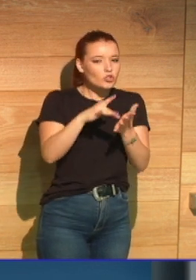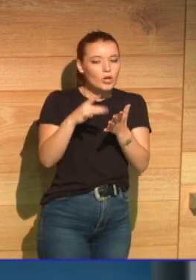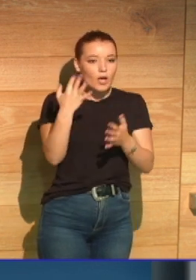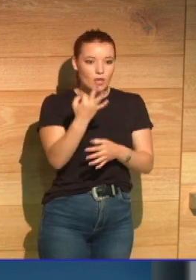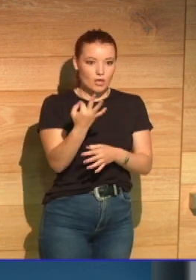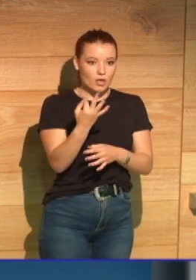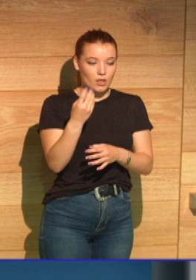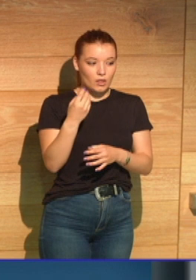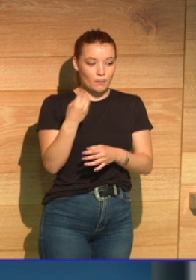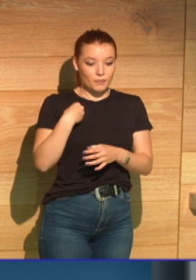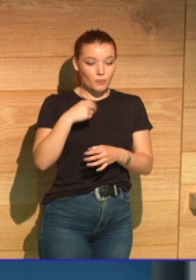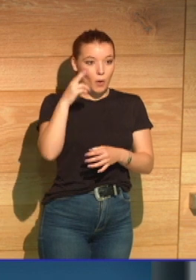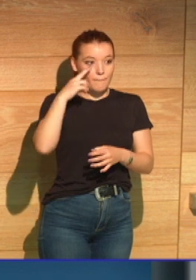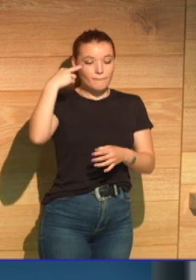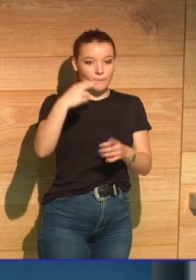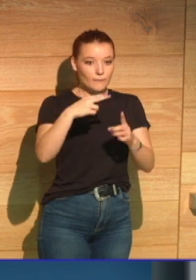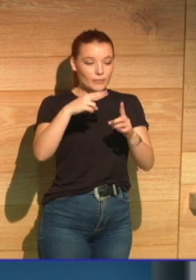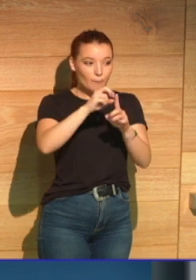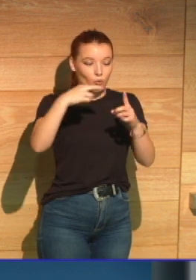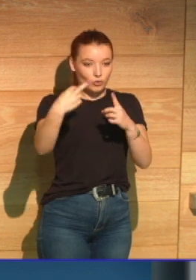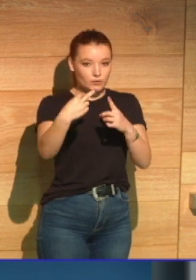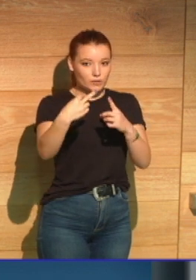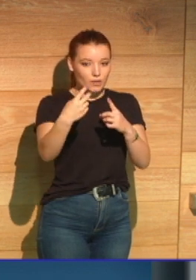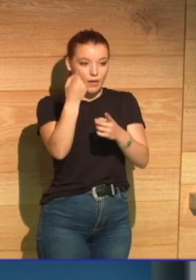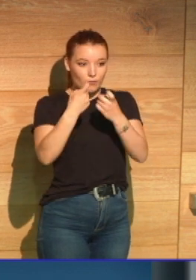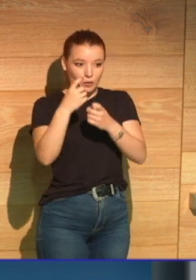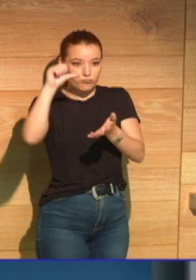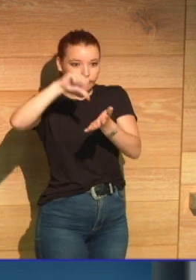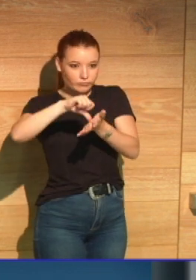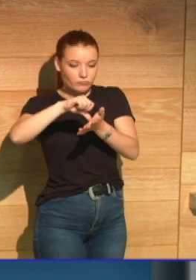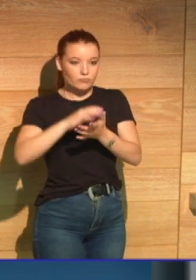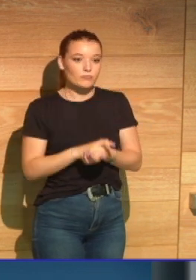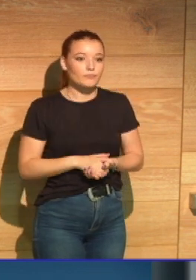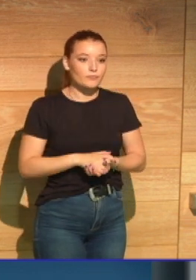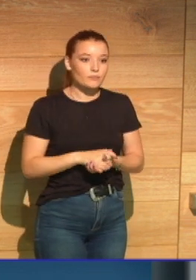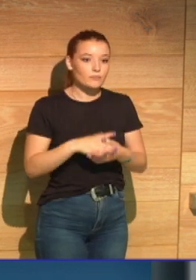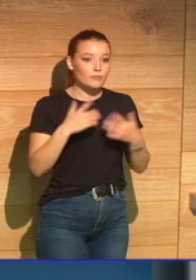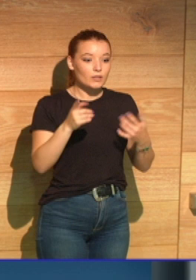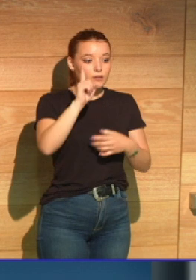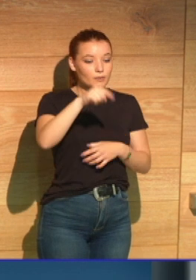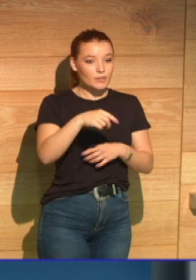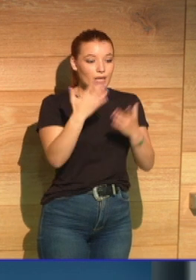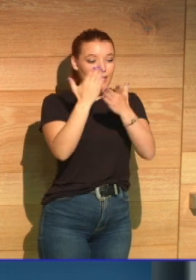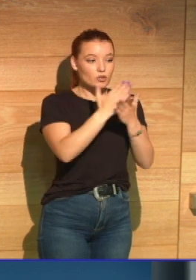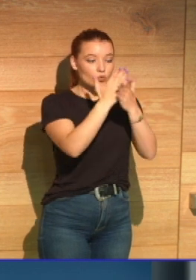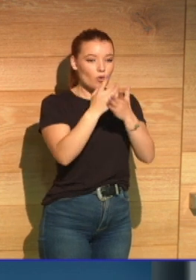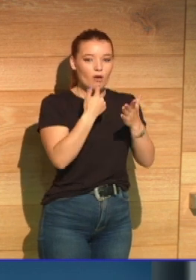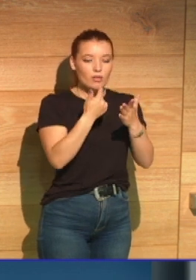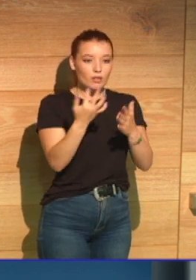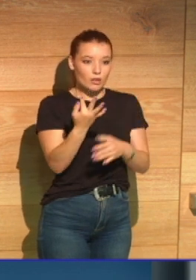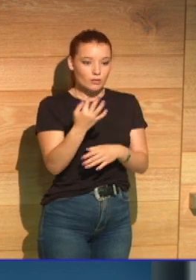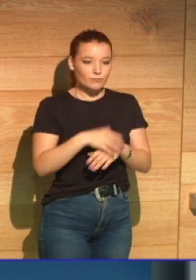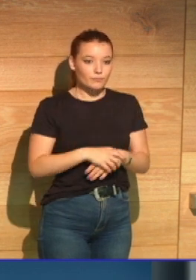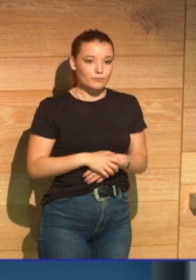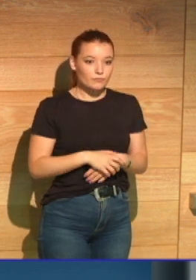esta mirada alrededor de la información y cómo enviábamos la información de un lugar a otro. Y el estudio ampliaba en decir que hoy en día una enorme